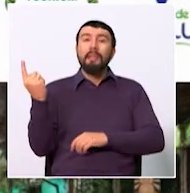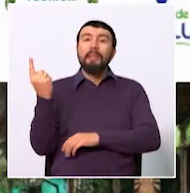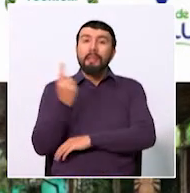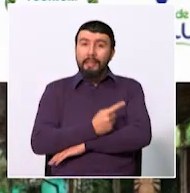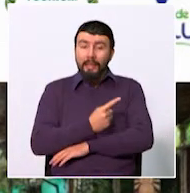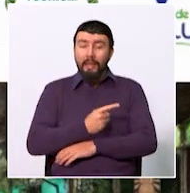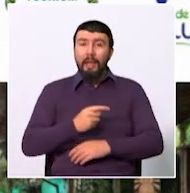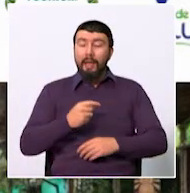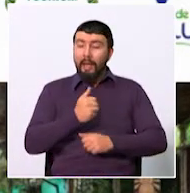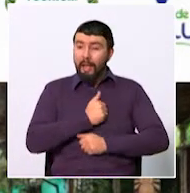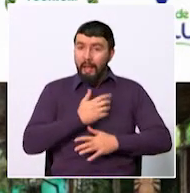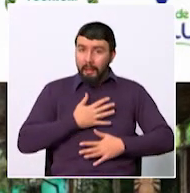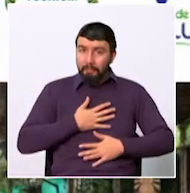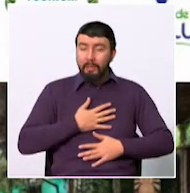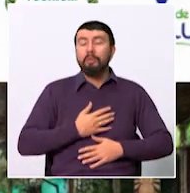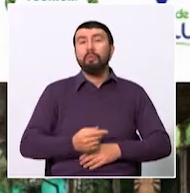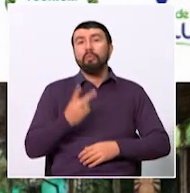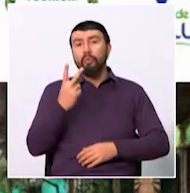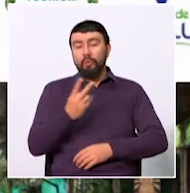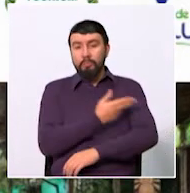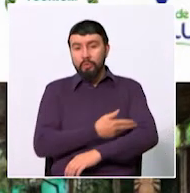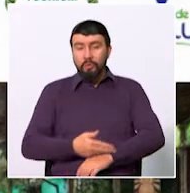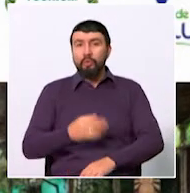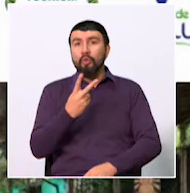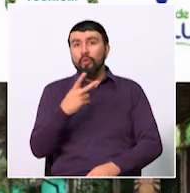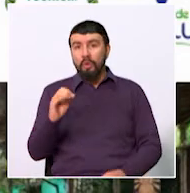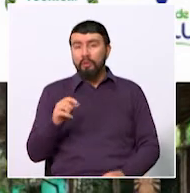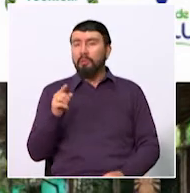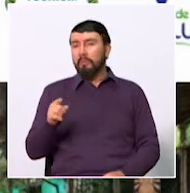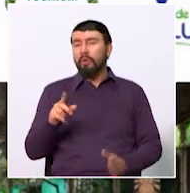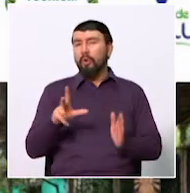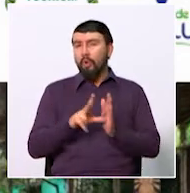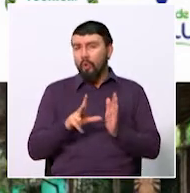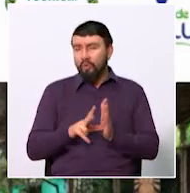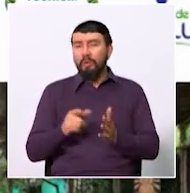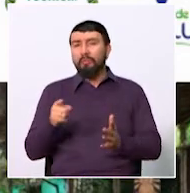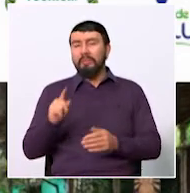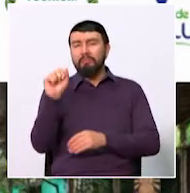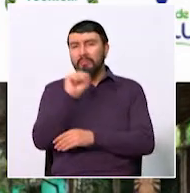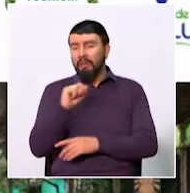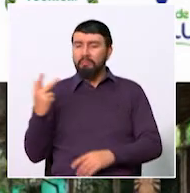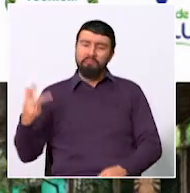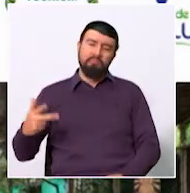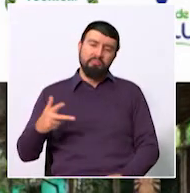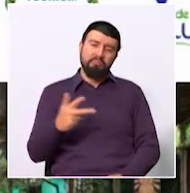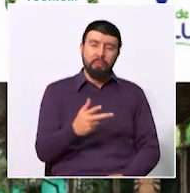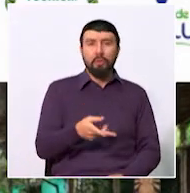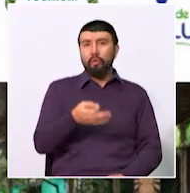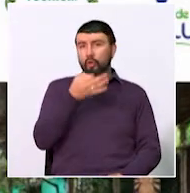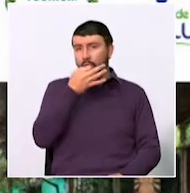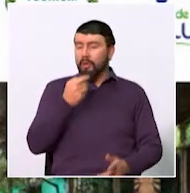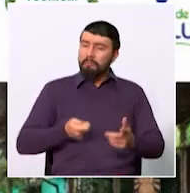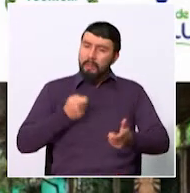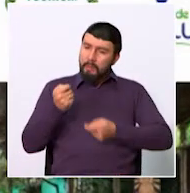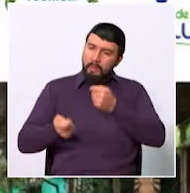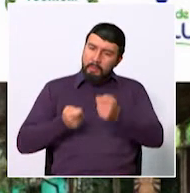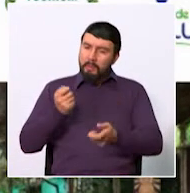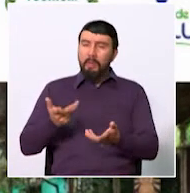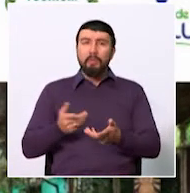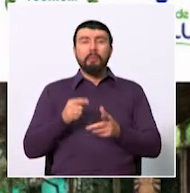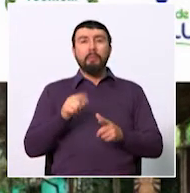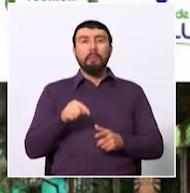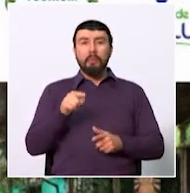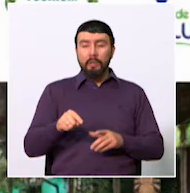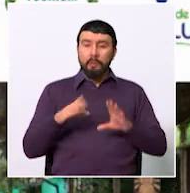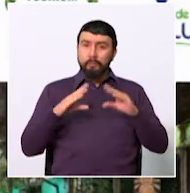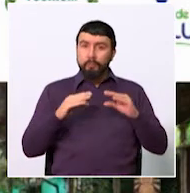que también incluye el hotel el transporte todos los medicamentos incluye la bolsa de los